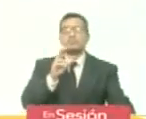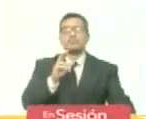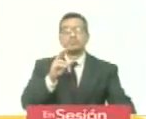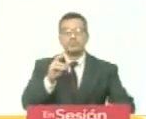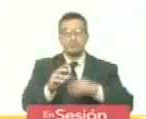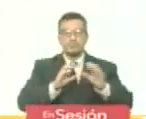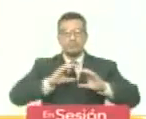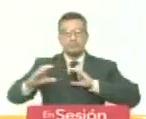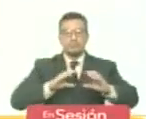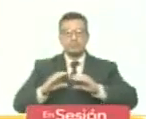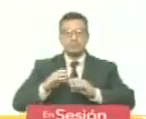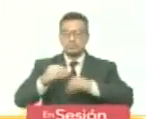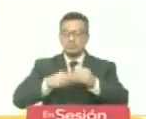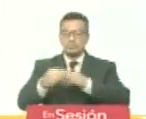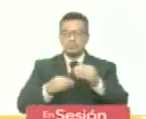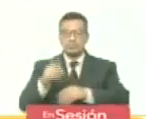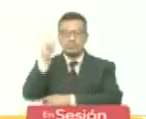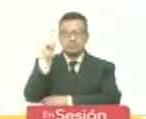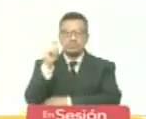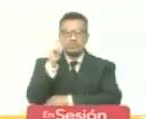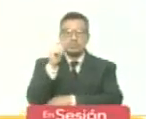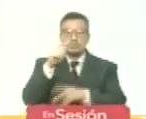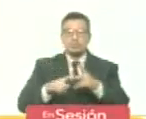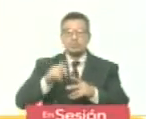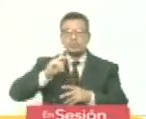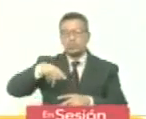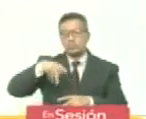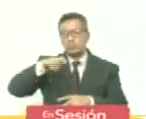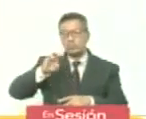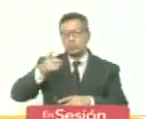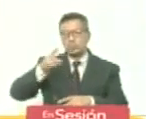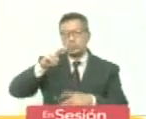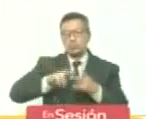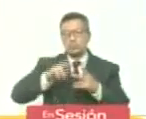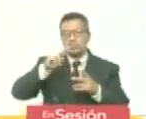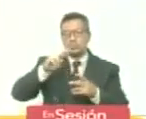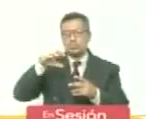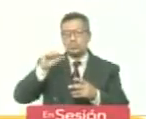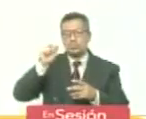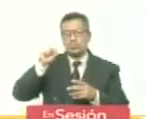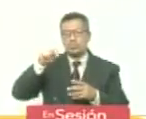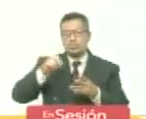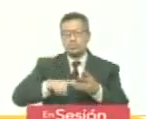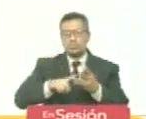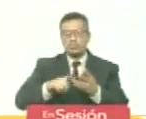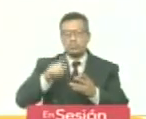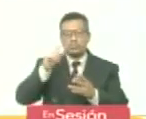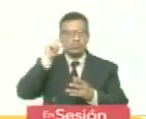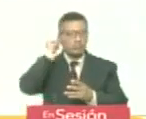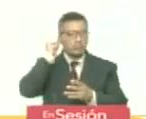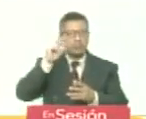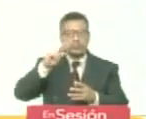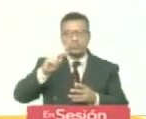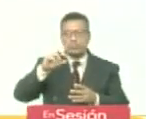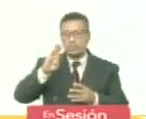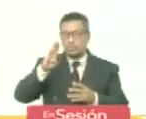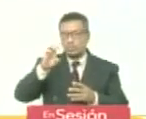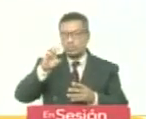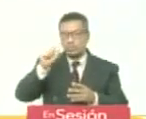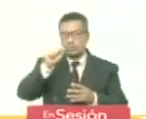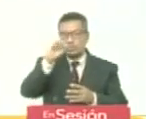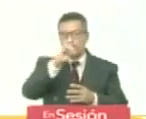referente a comunicación suscrita por los diputados Pedro Carreño, Ramón Magallanes y la diputada Robert Zapoleo, mediante